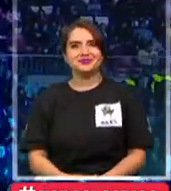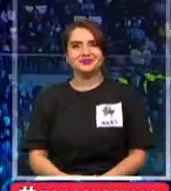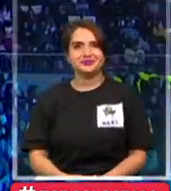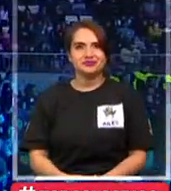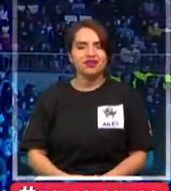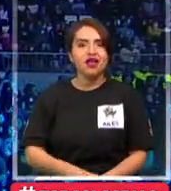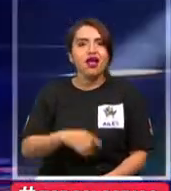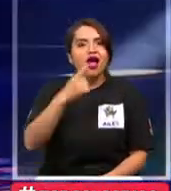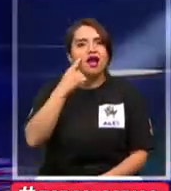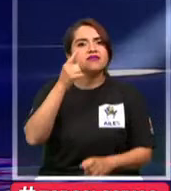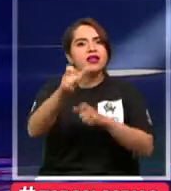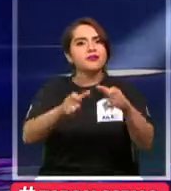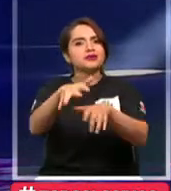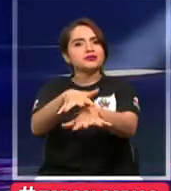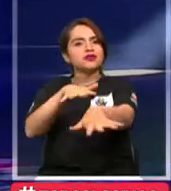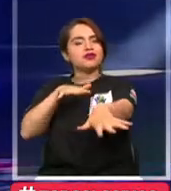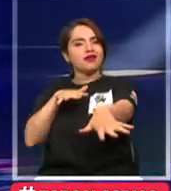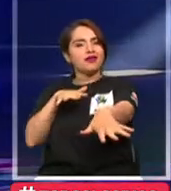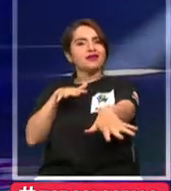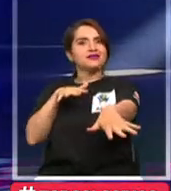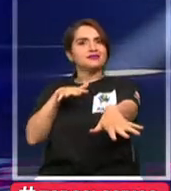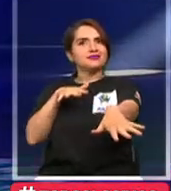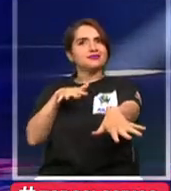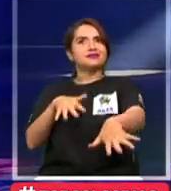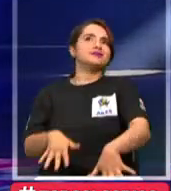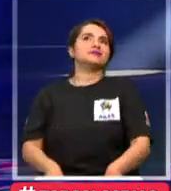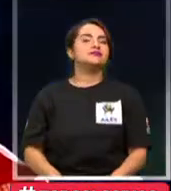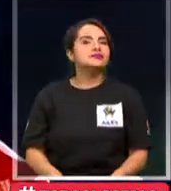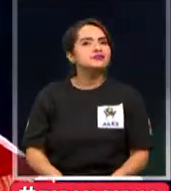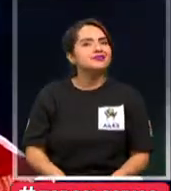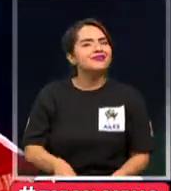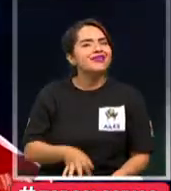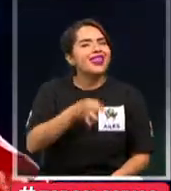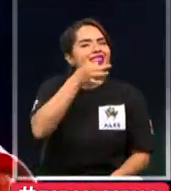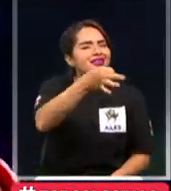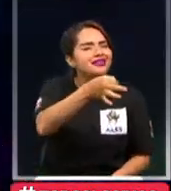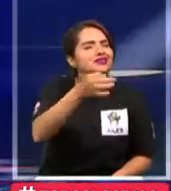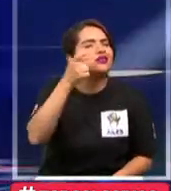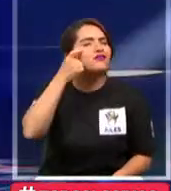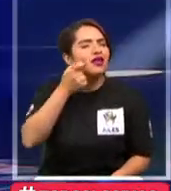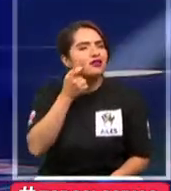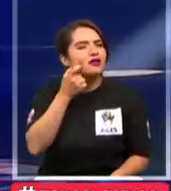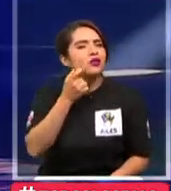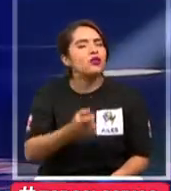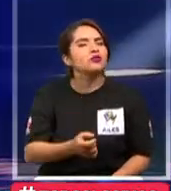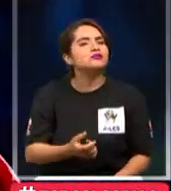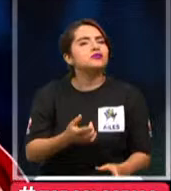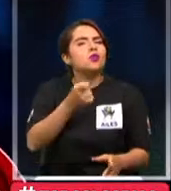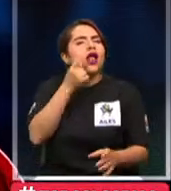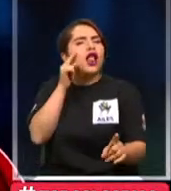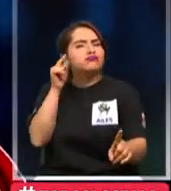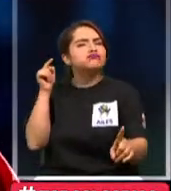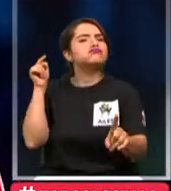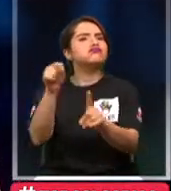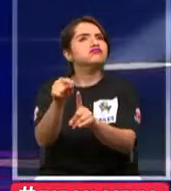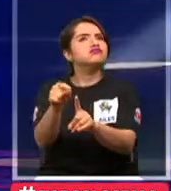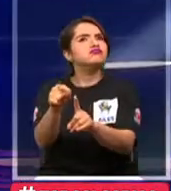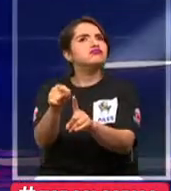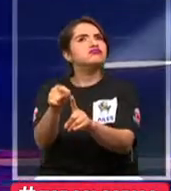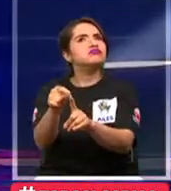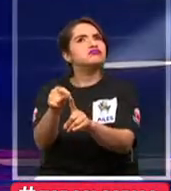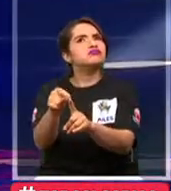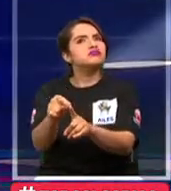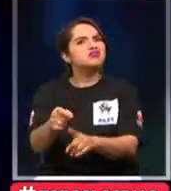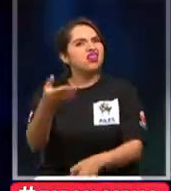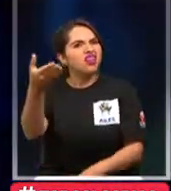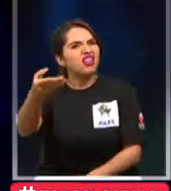tengo. A ver, el público. A ver. Entonces, va a decir algo, Francisco. ¿Cuál es la función que está